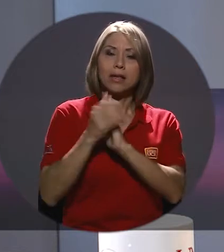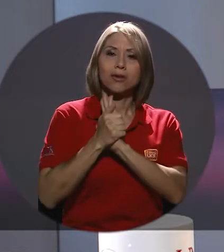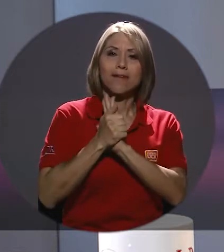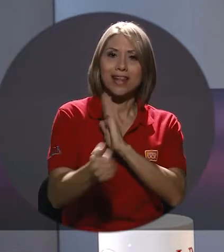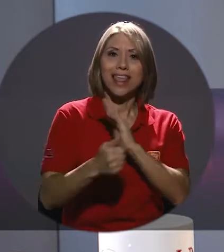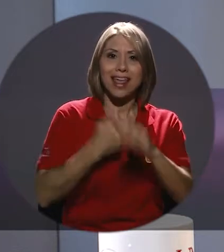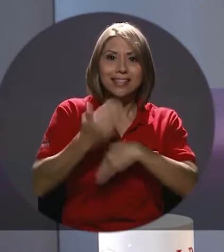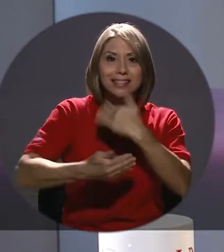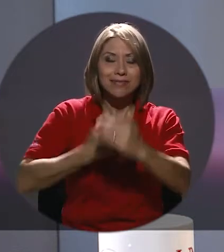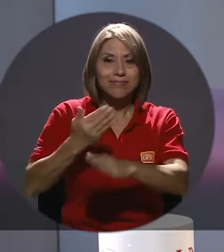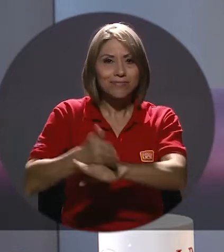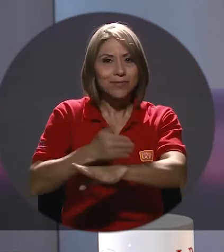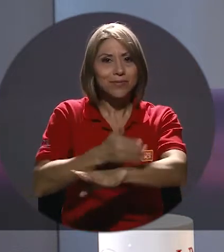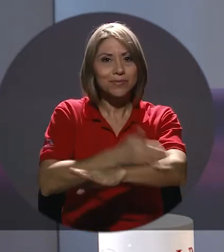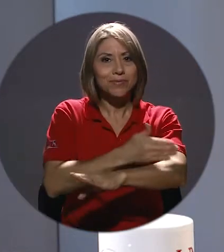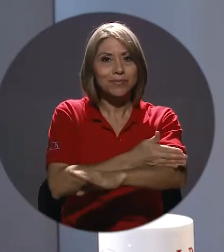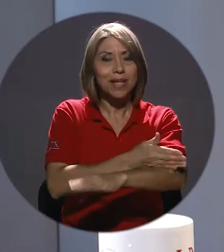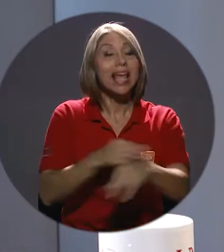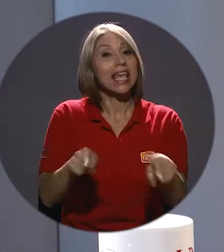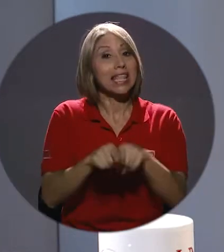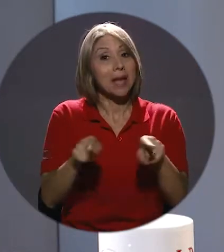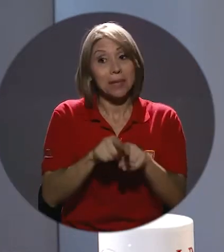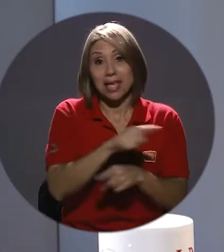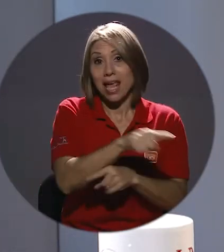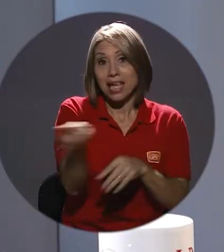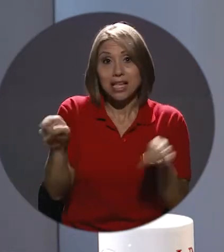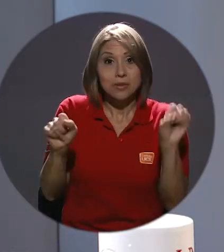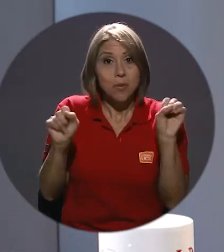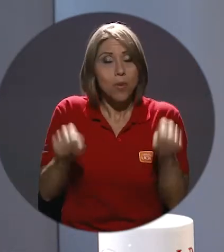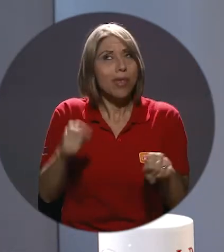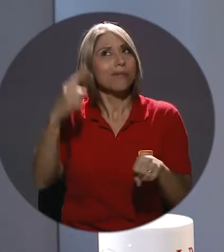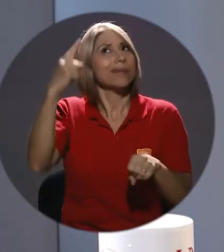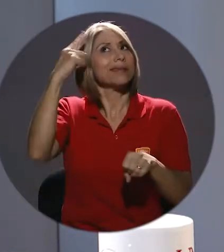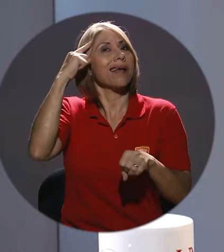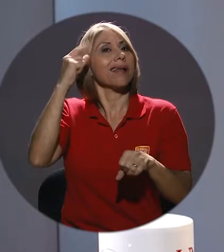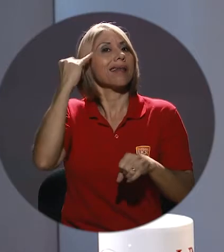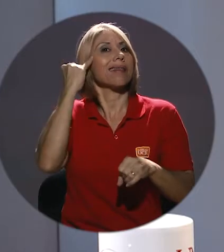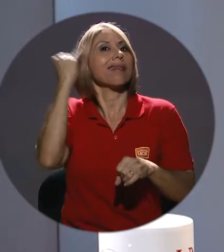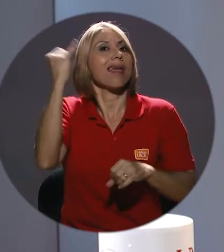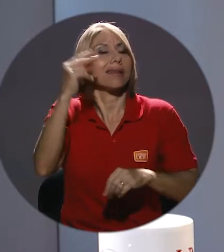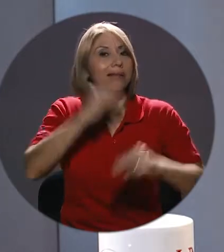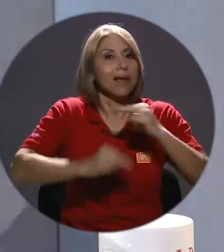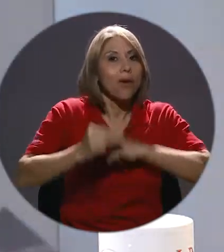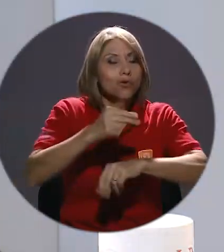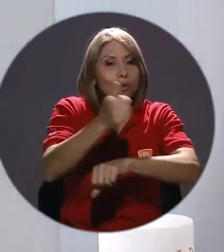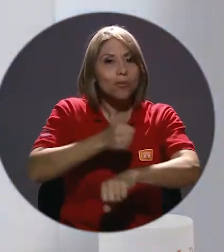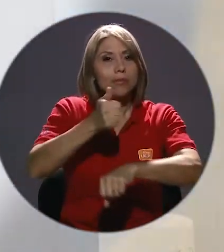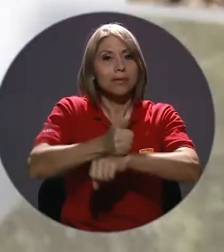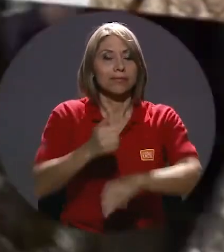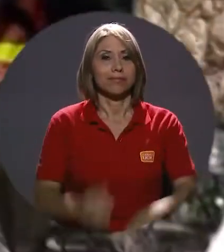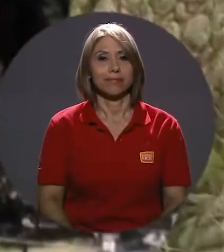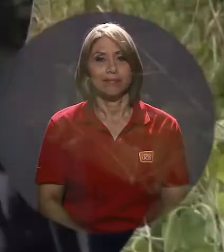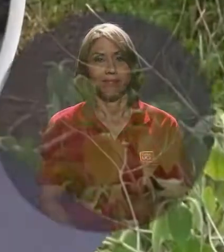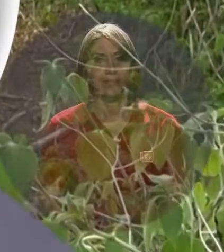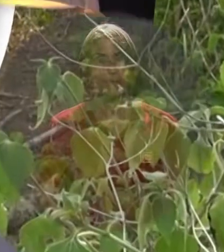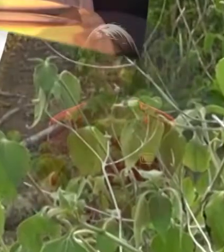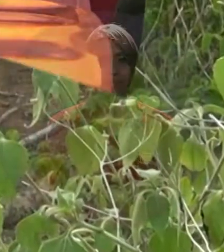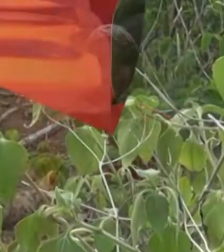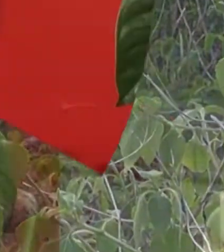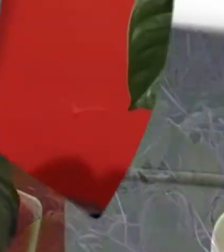también que tengan la capacidad para emprender sus propias iniciativas productivas.